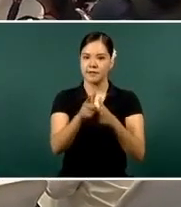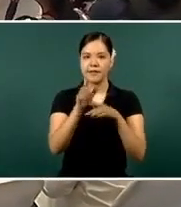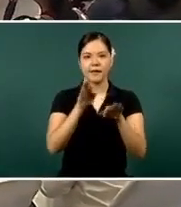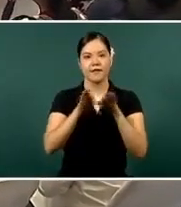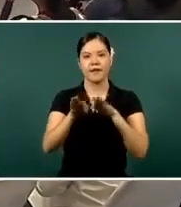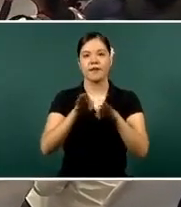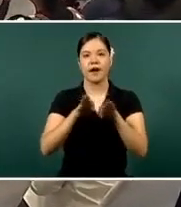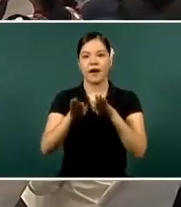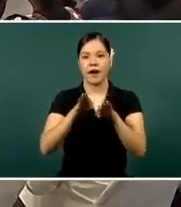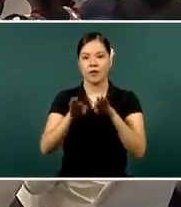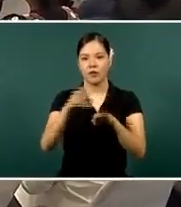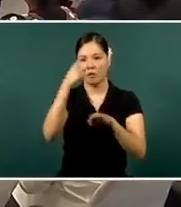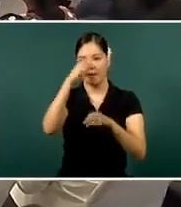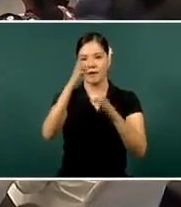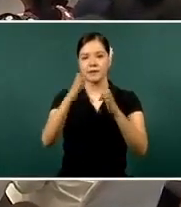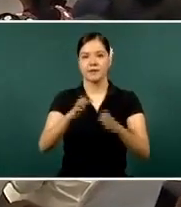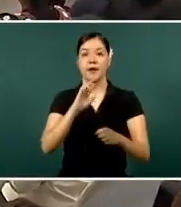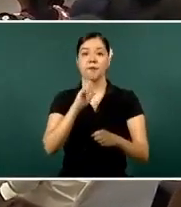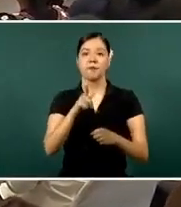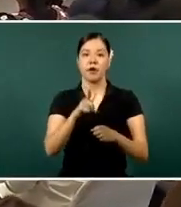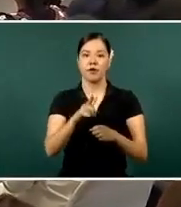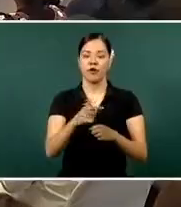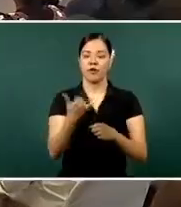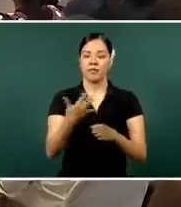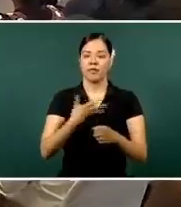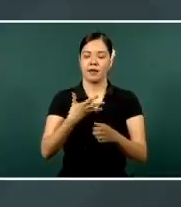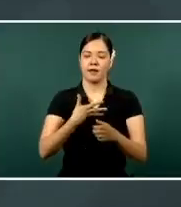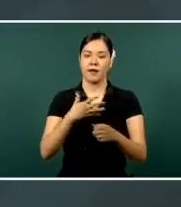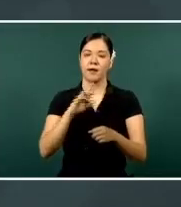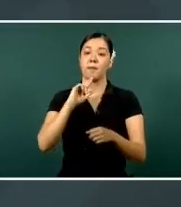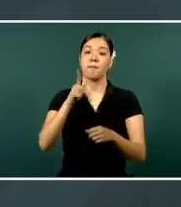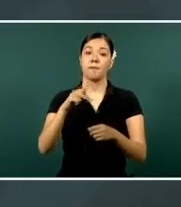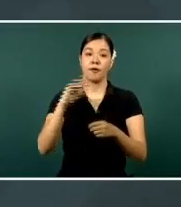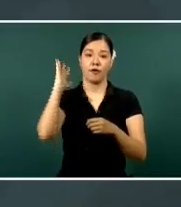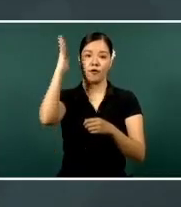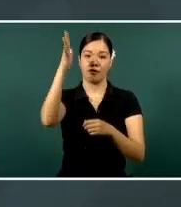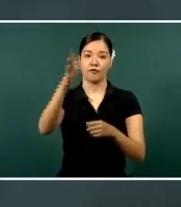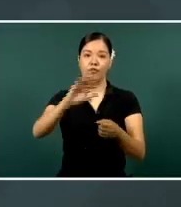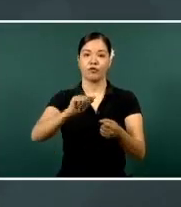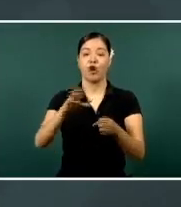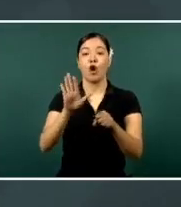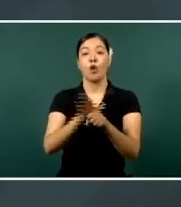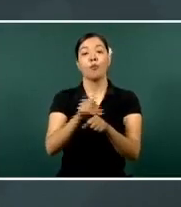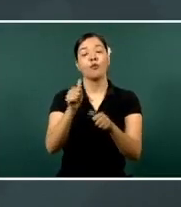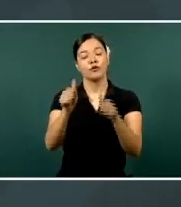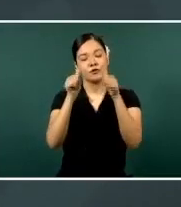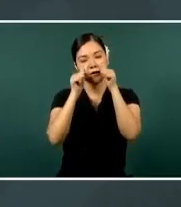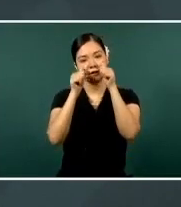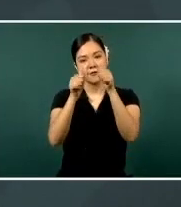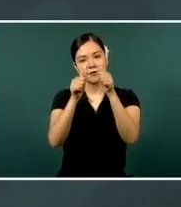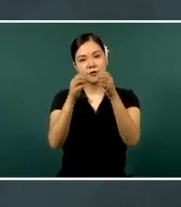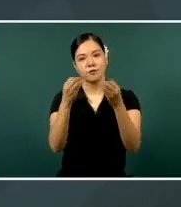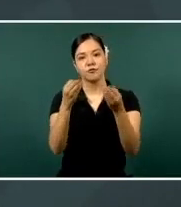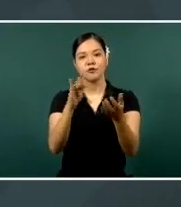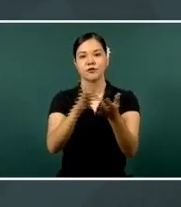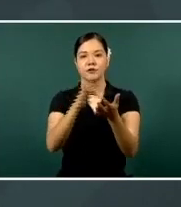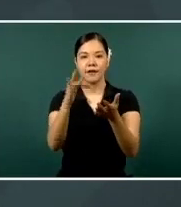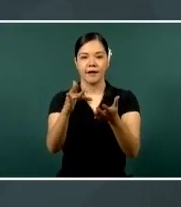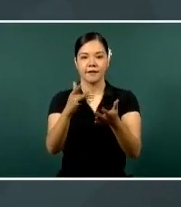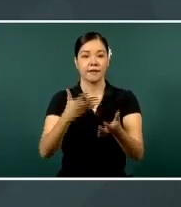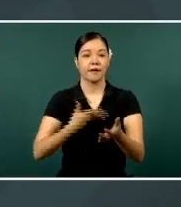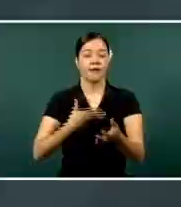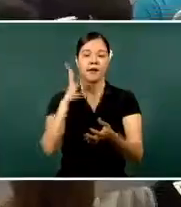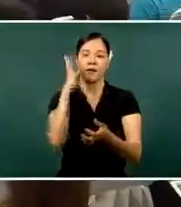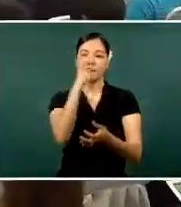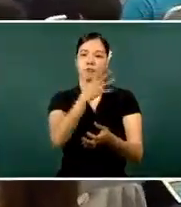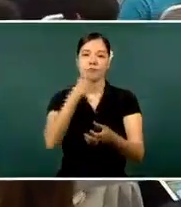con día den mejores resultados a todos los ciudadanos. Por su atención, muchas gracias y que tengan un excelente